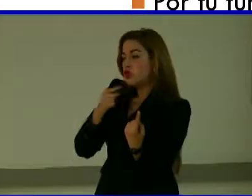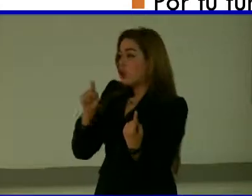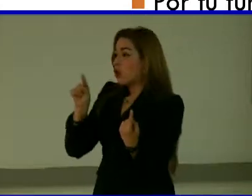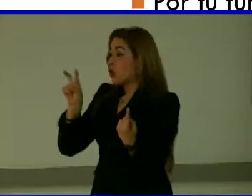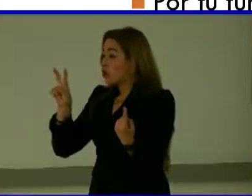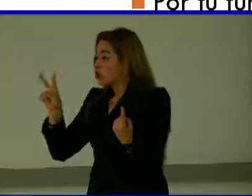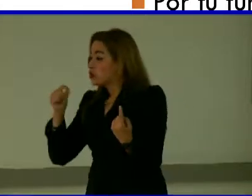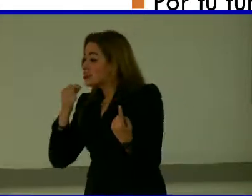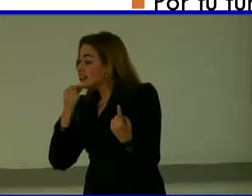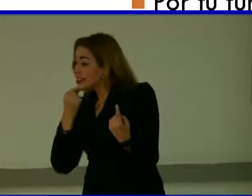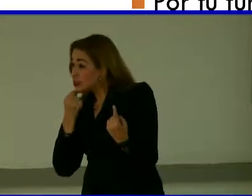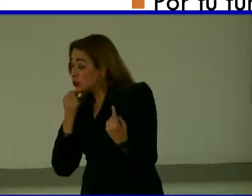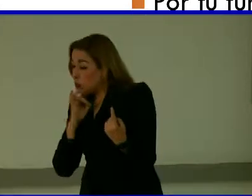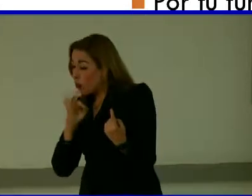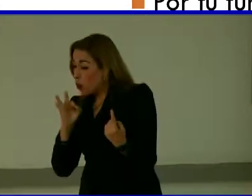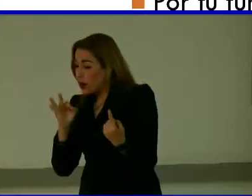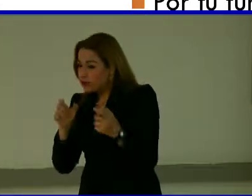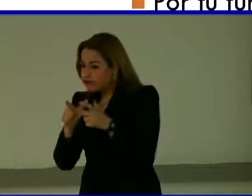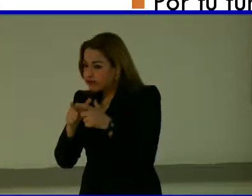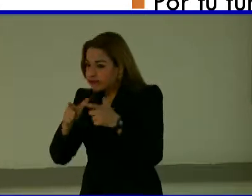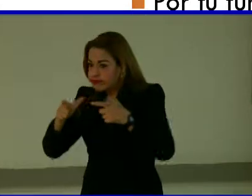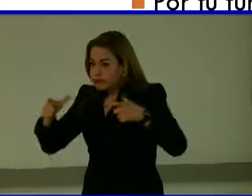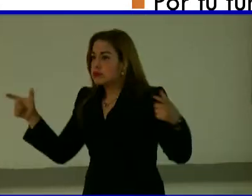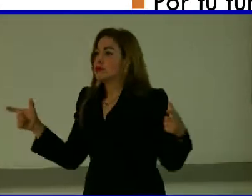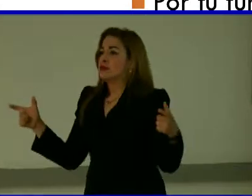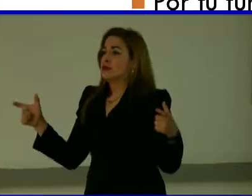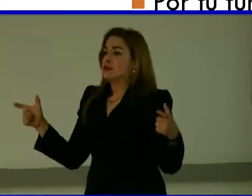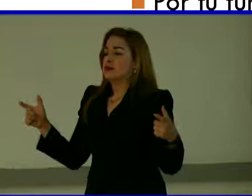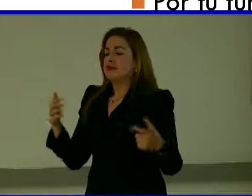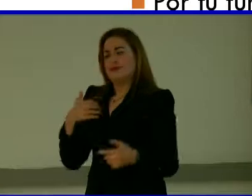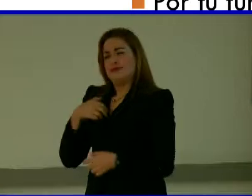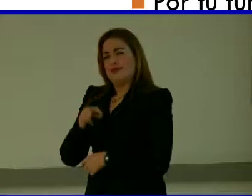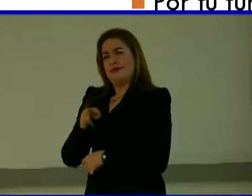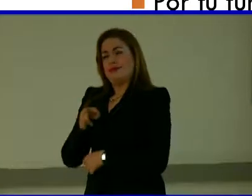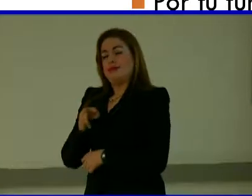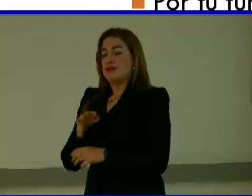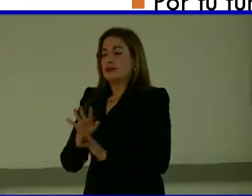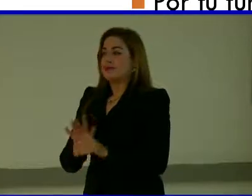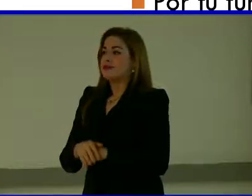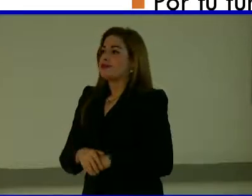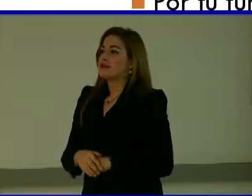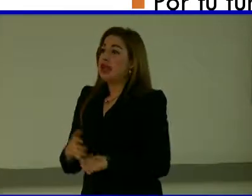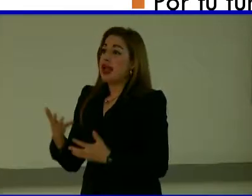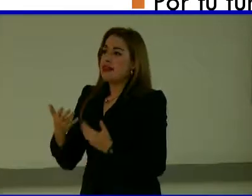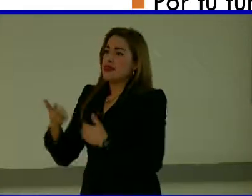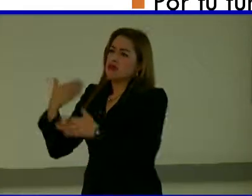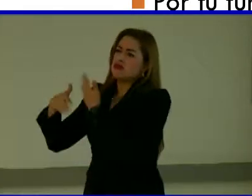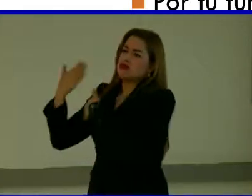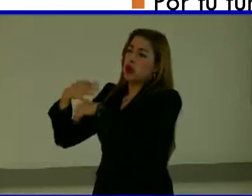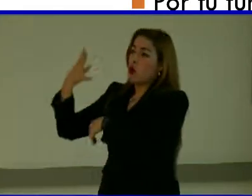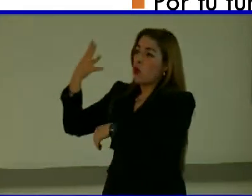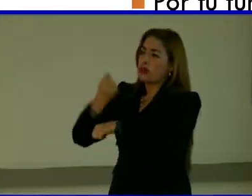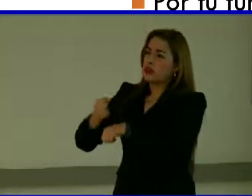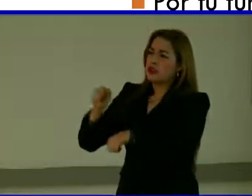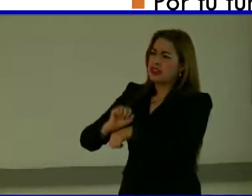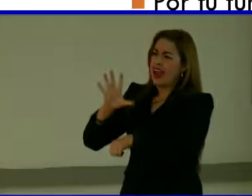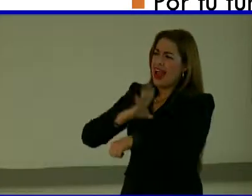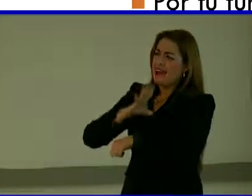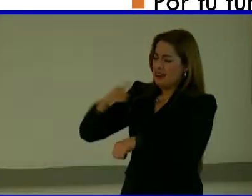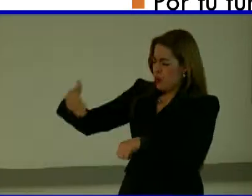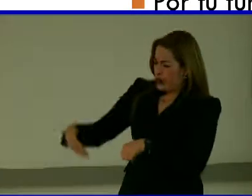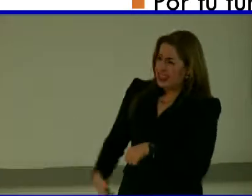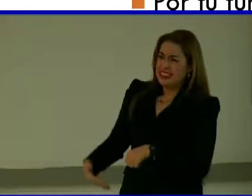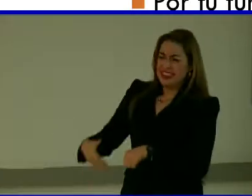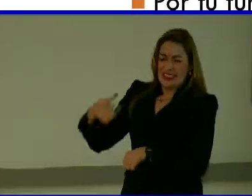inmensa. Hace 4 semanas hubo un accidente horrible en la ciudad de